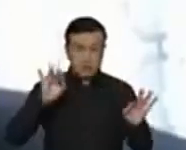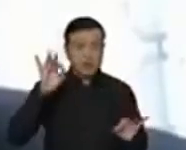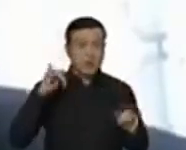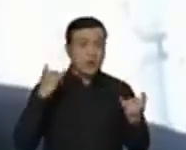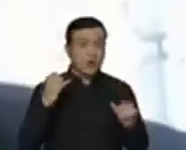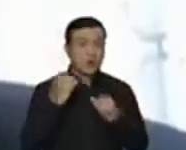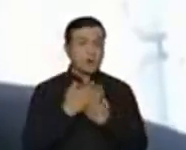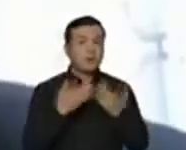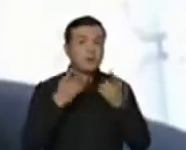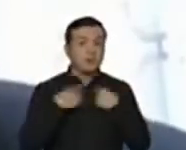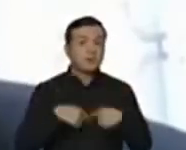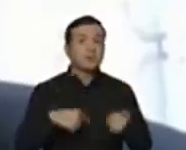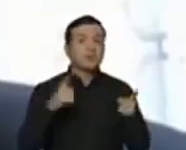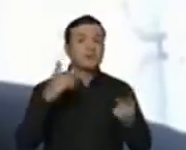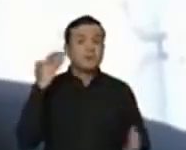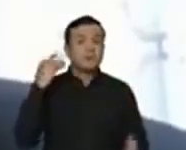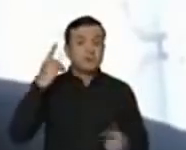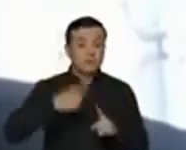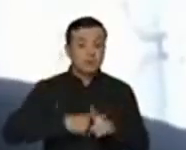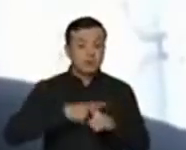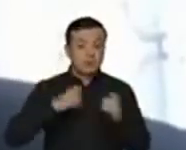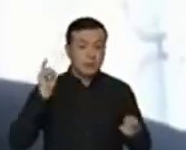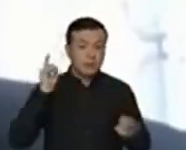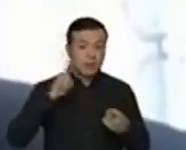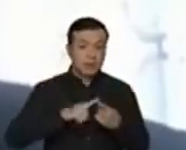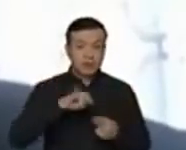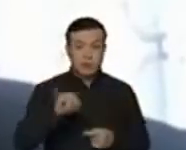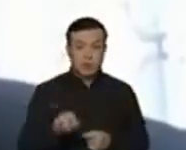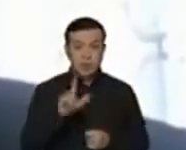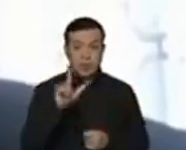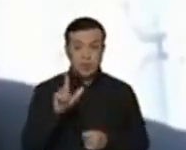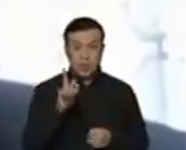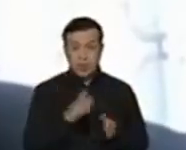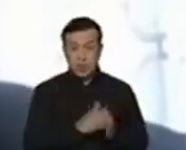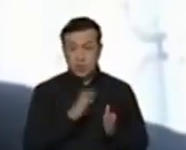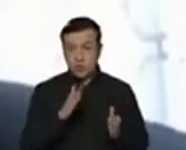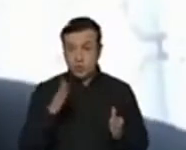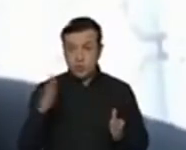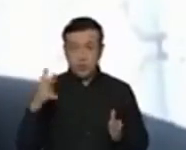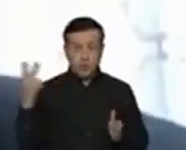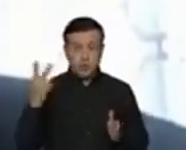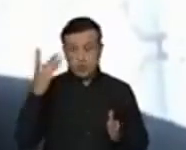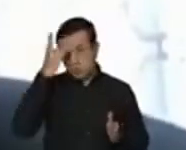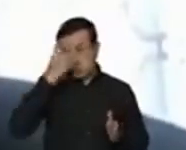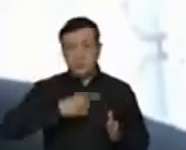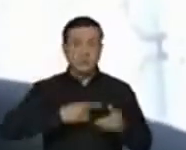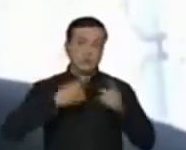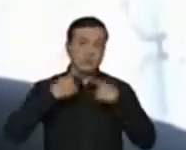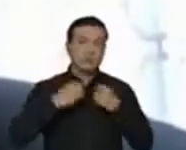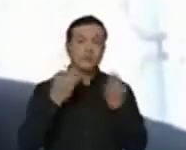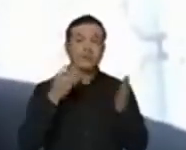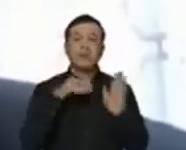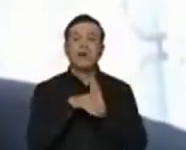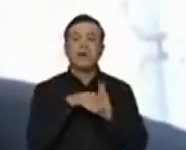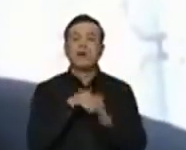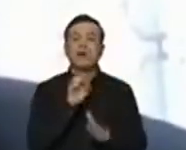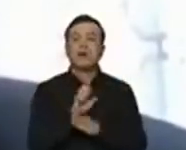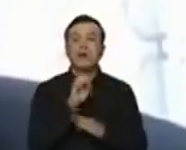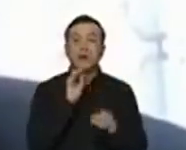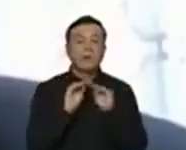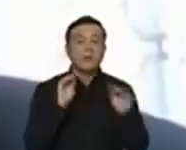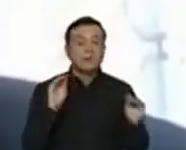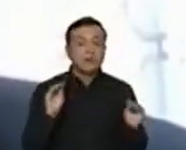meses, desde marzo y hasta el mes de julio, porque repito, hay dos resoluciones. Banecuador ha hecho